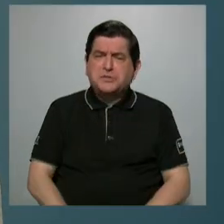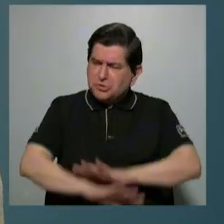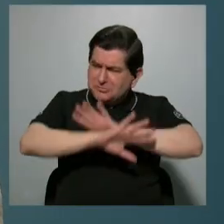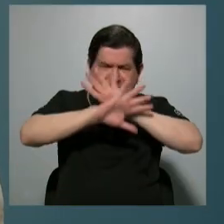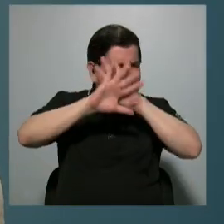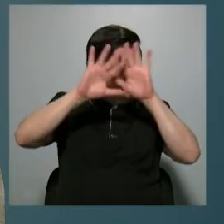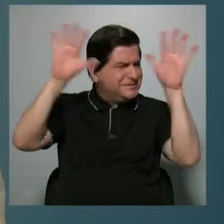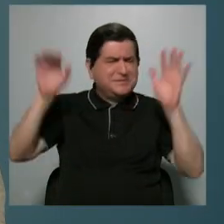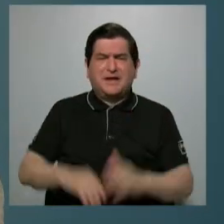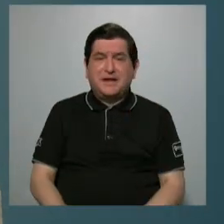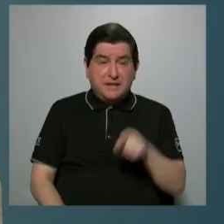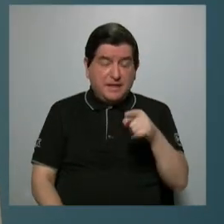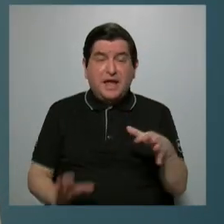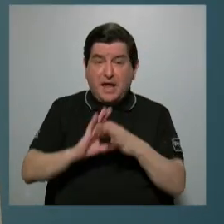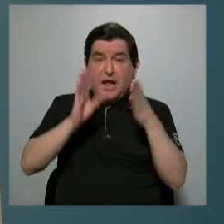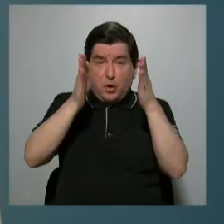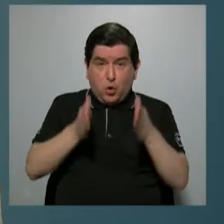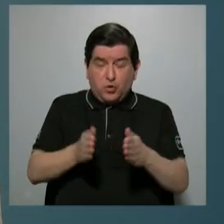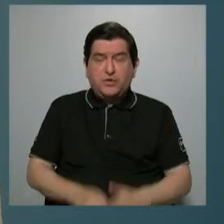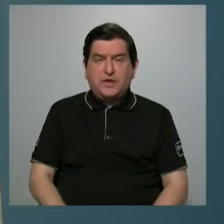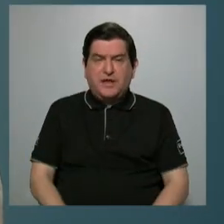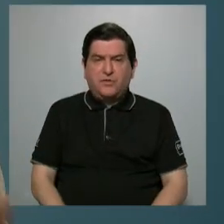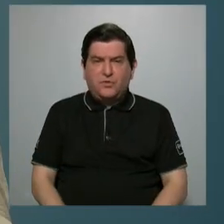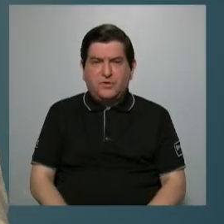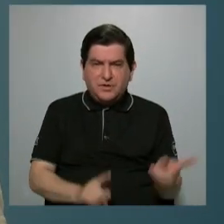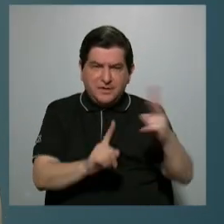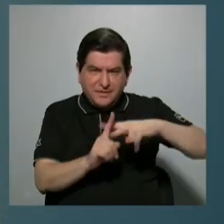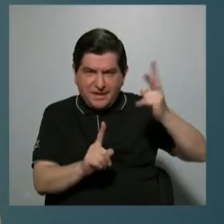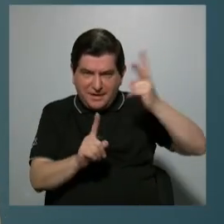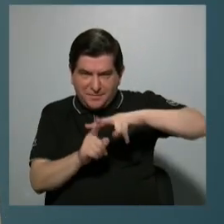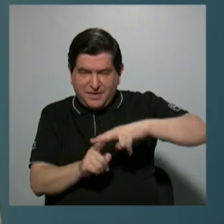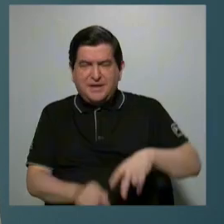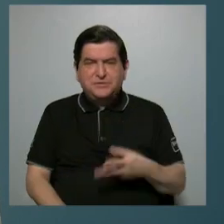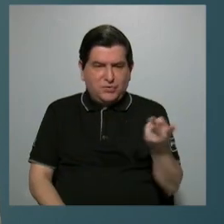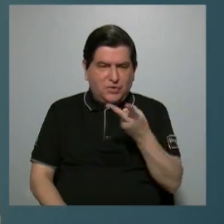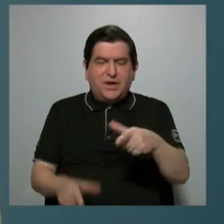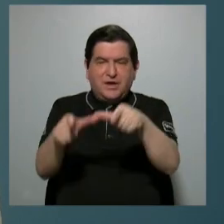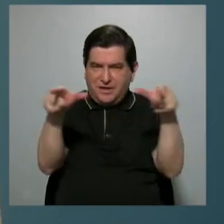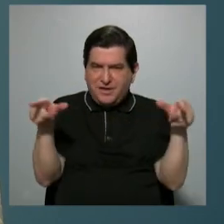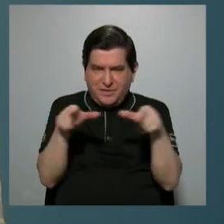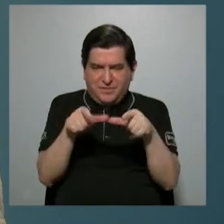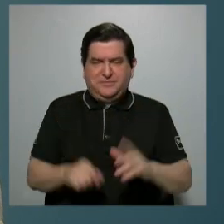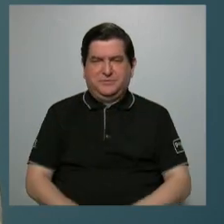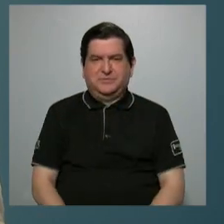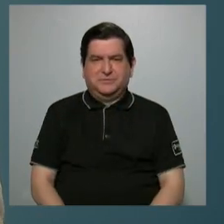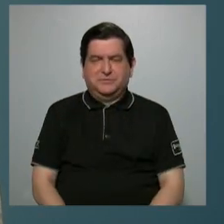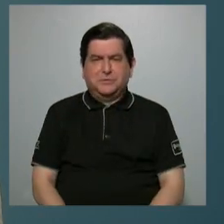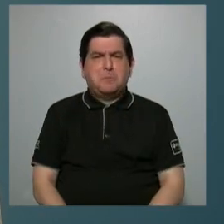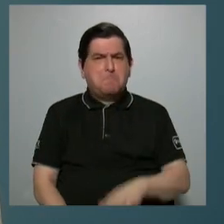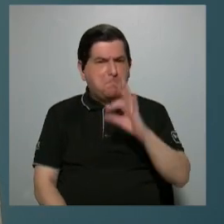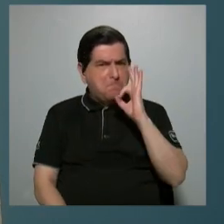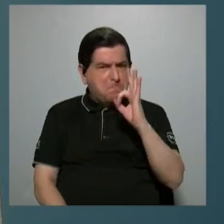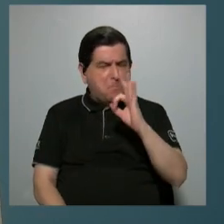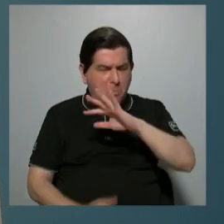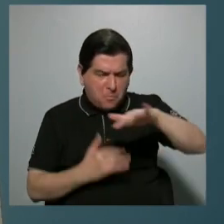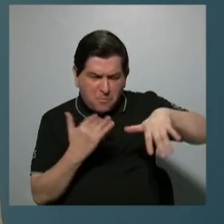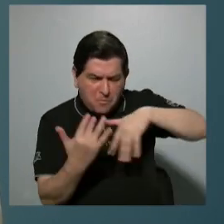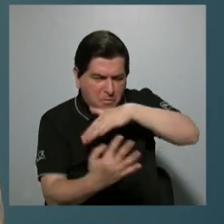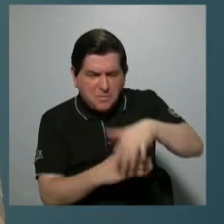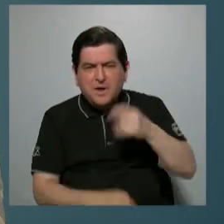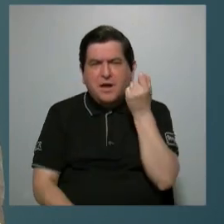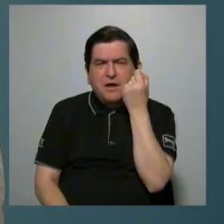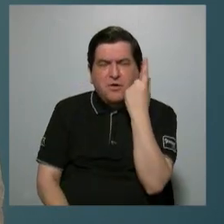transparencia, él coordinó este ejercicio tanto en Cuenca como en Quito. Entonces, muy rico la interacción, entender